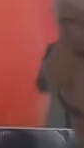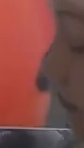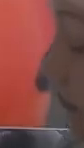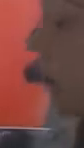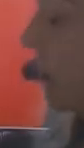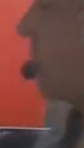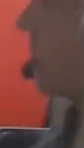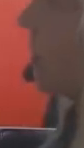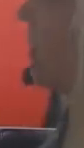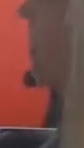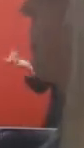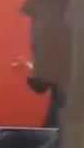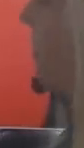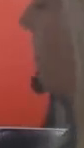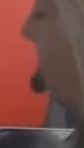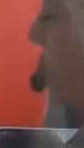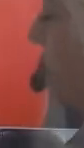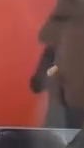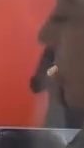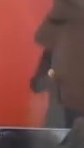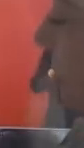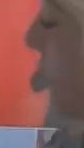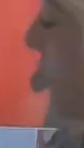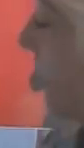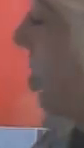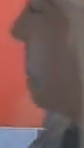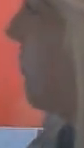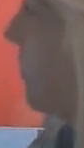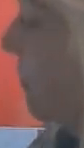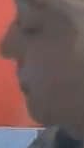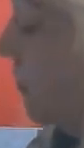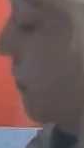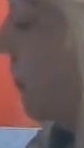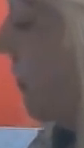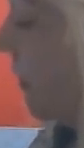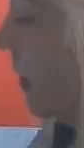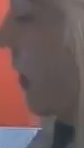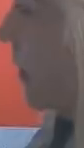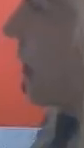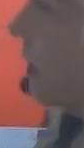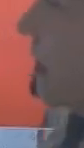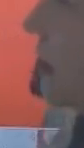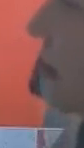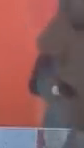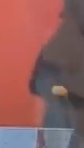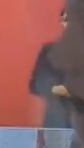inició. Entonces ustedes tienen la palabra. Aquí